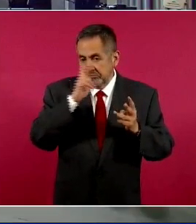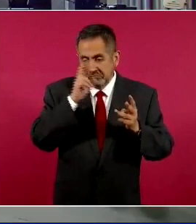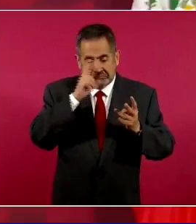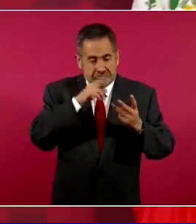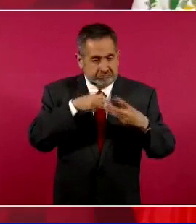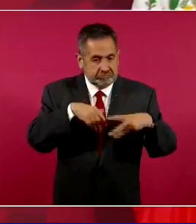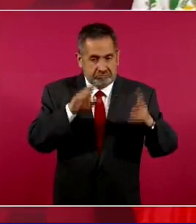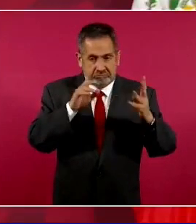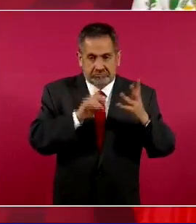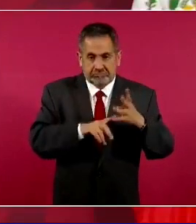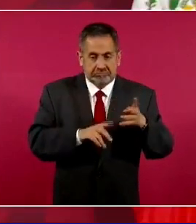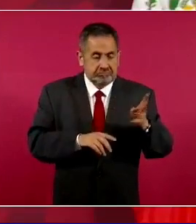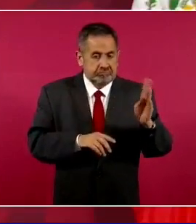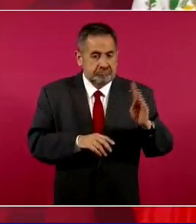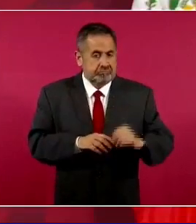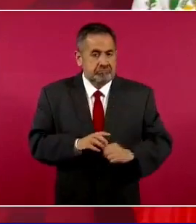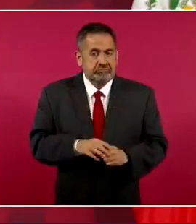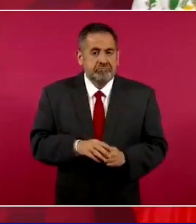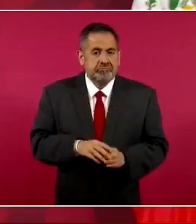que el presidente